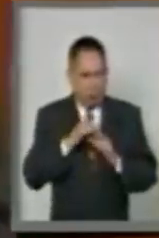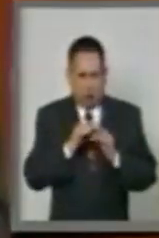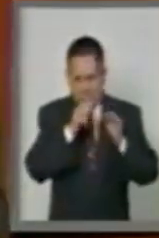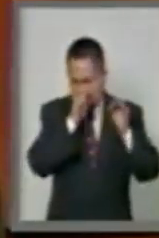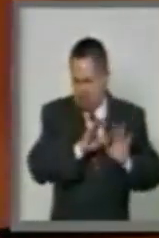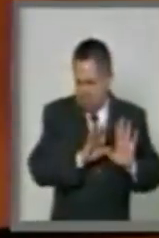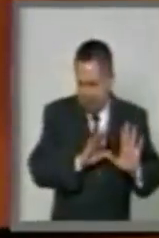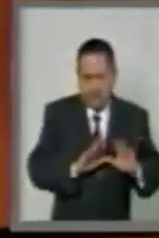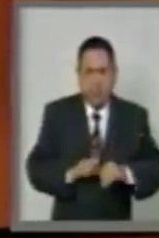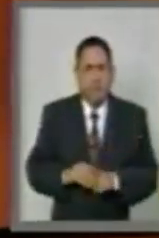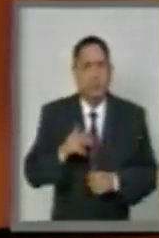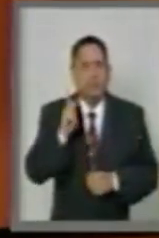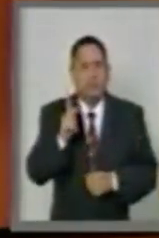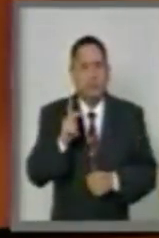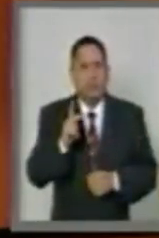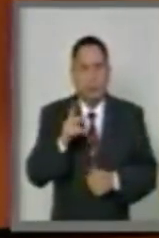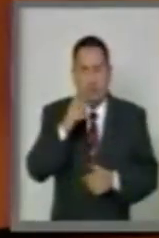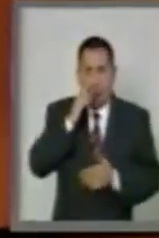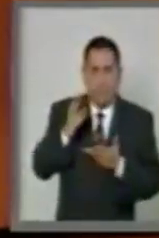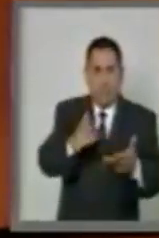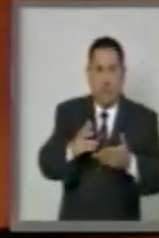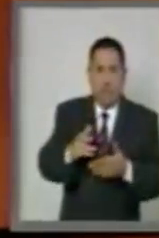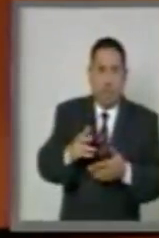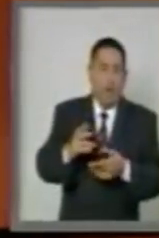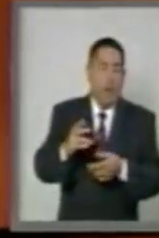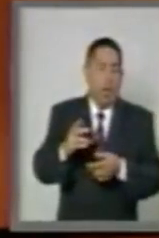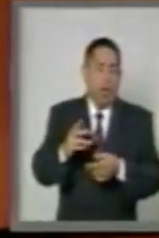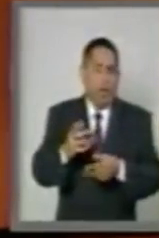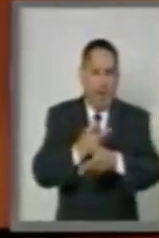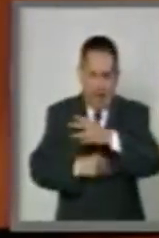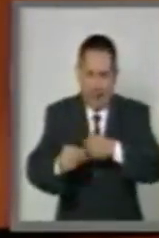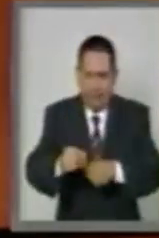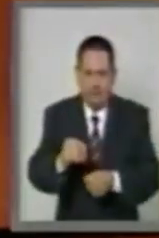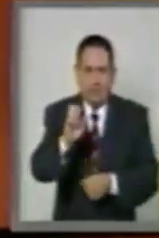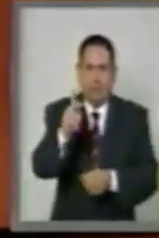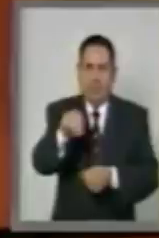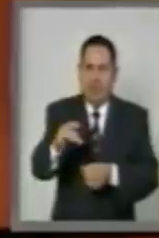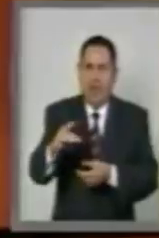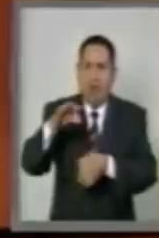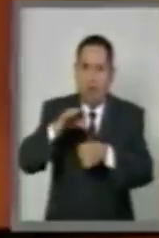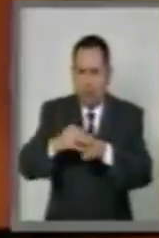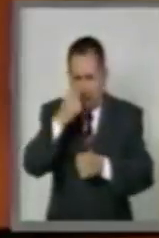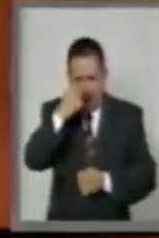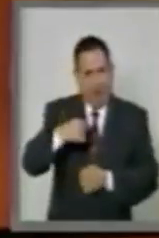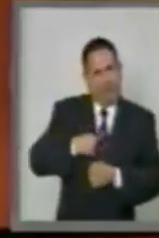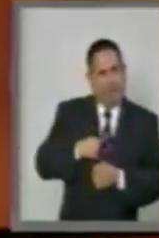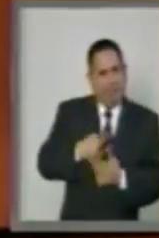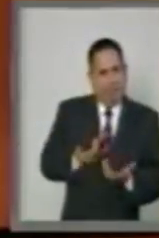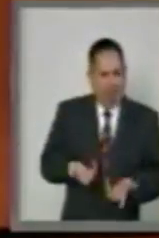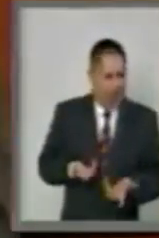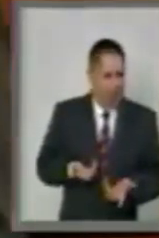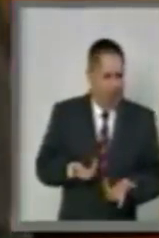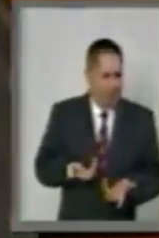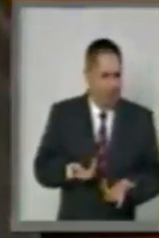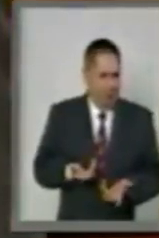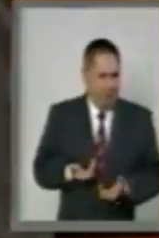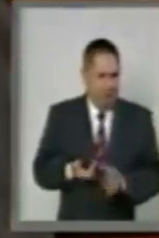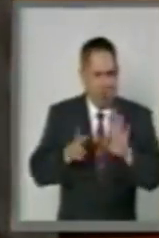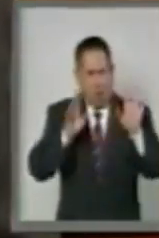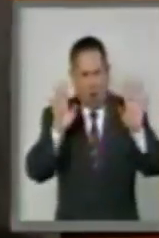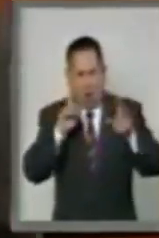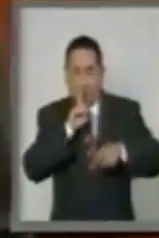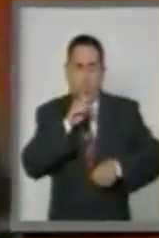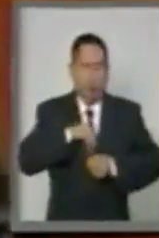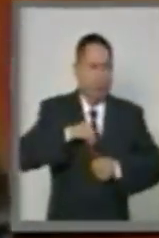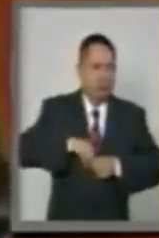de partido, pero invita a que Peña Nieto vote por él. Eso es lógico, ¿no? Si no hubiera dicho el voto secreto, ¿eh?